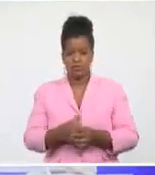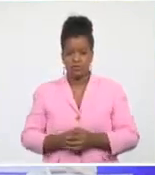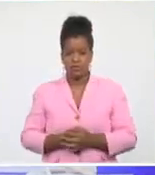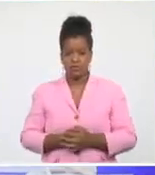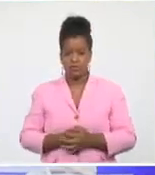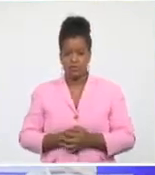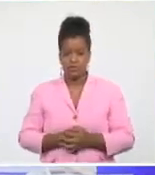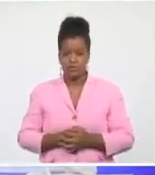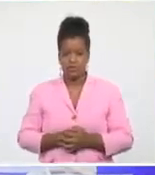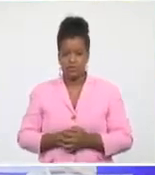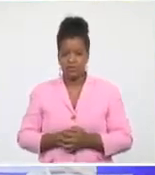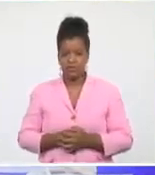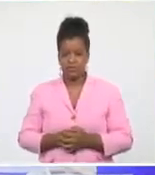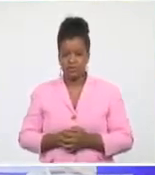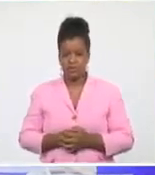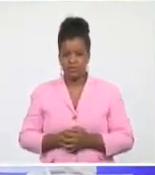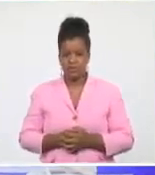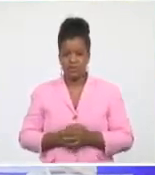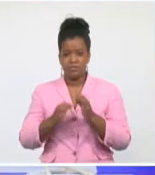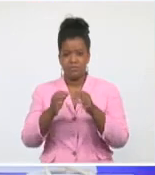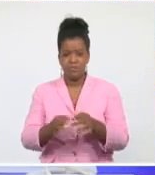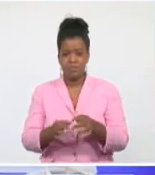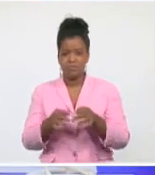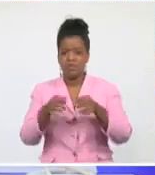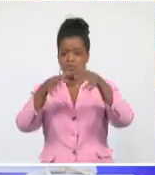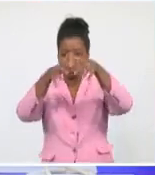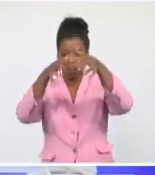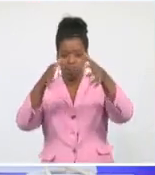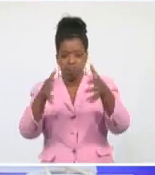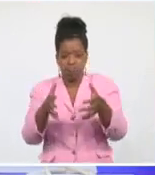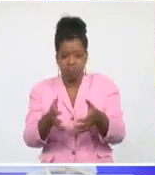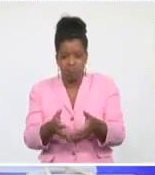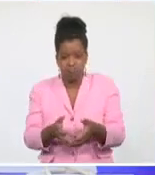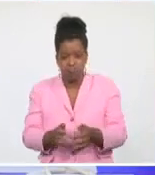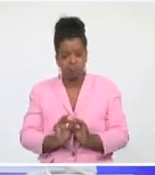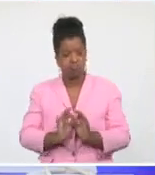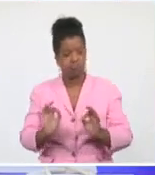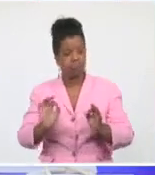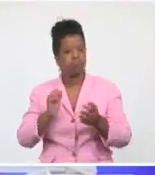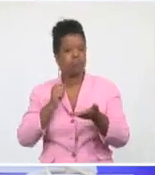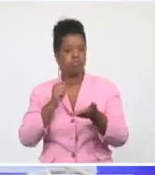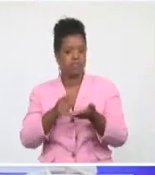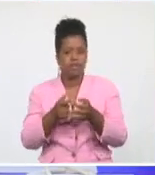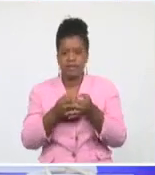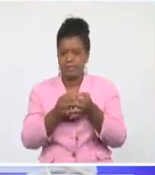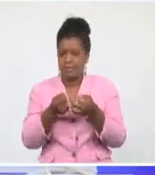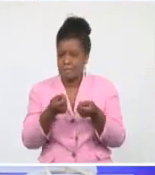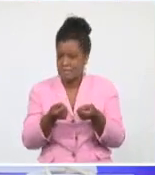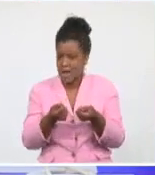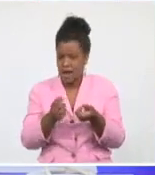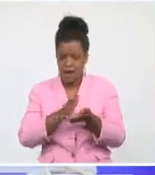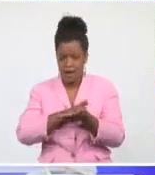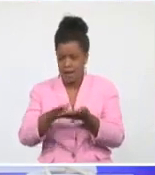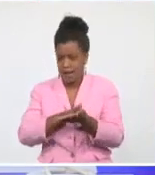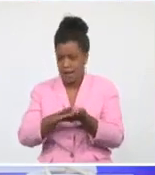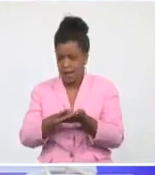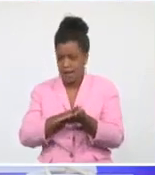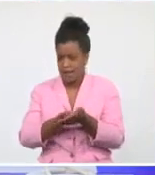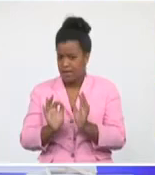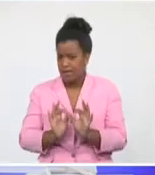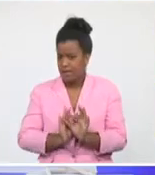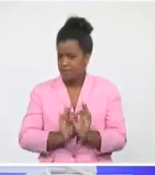al sistema de salud universal, gratuito y de calidad, con recursos humanos altamente